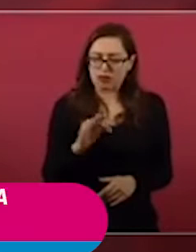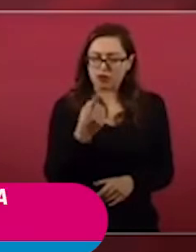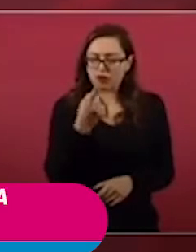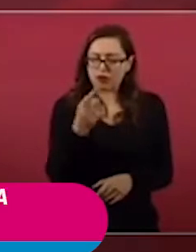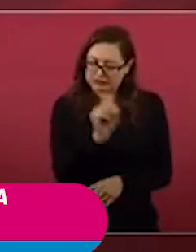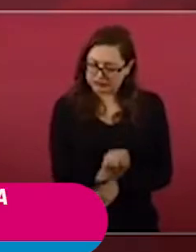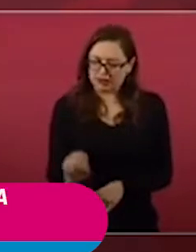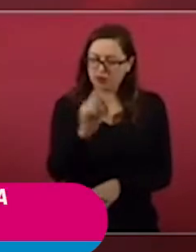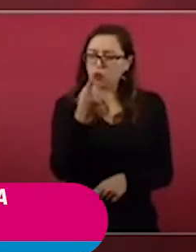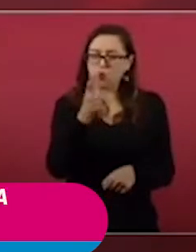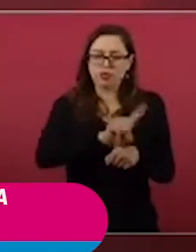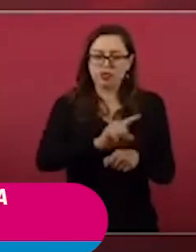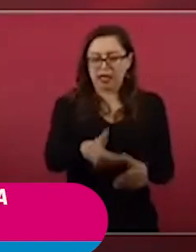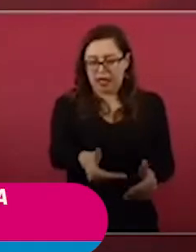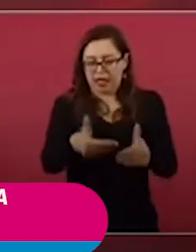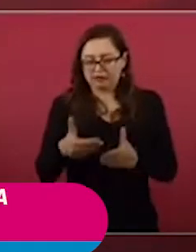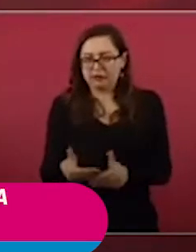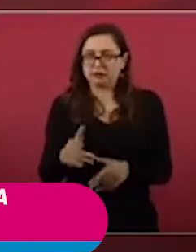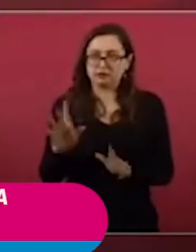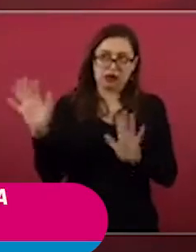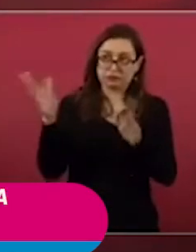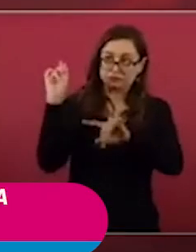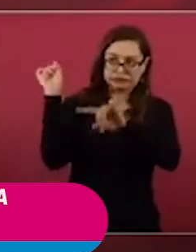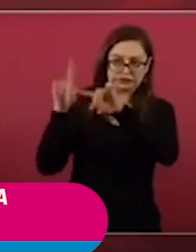el sábado.